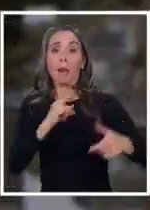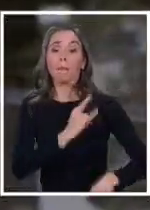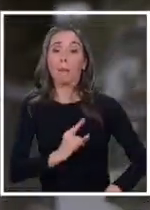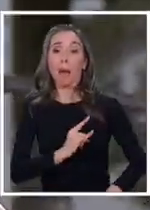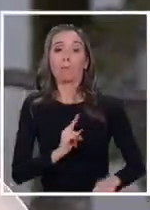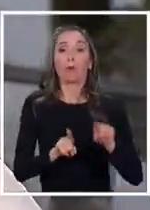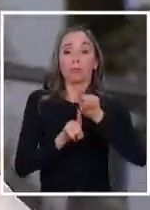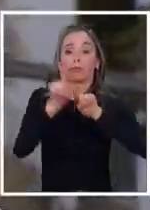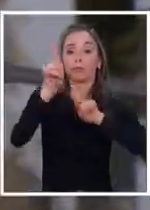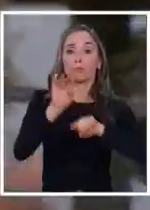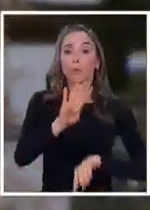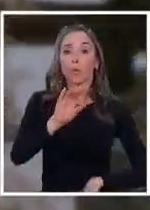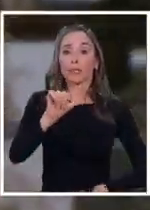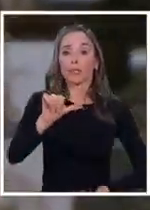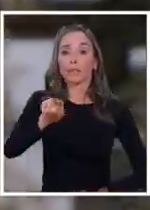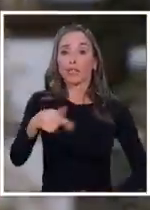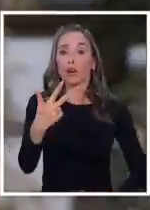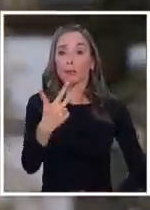votos, un